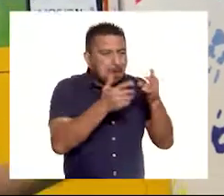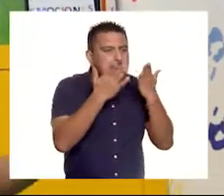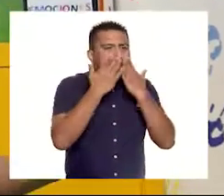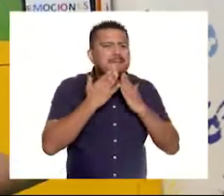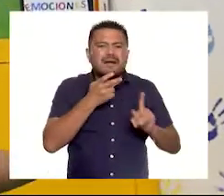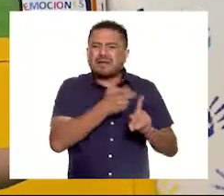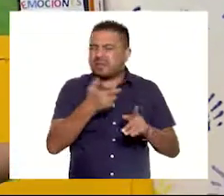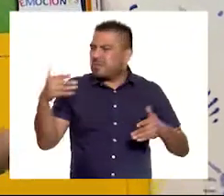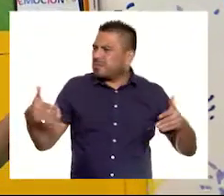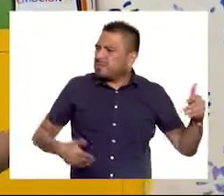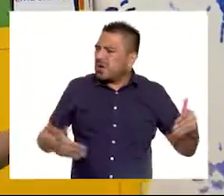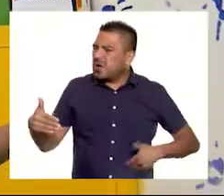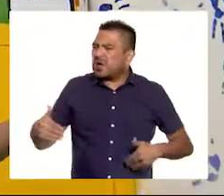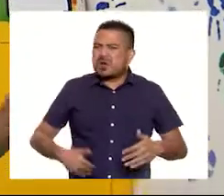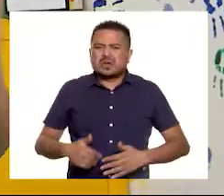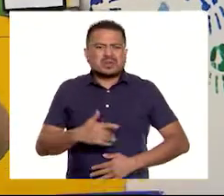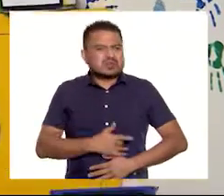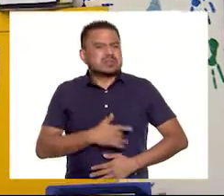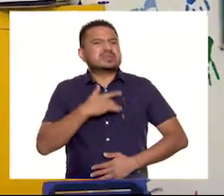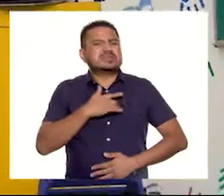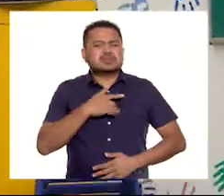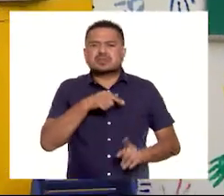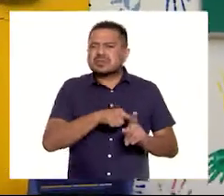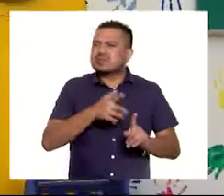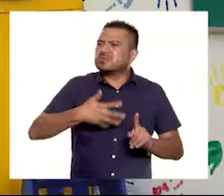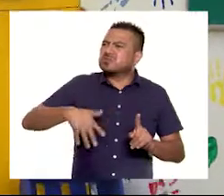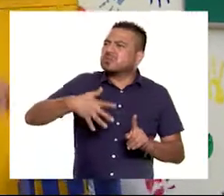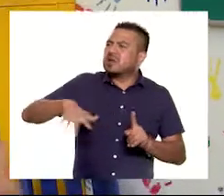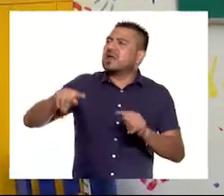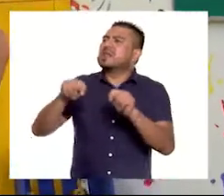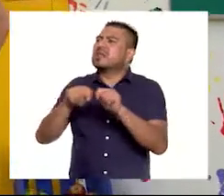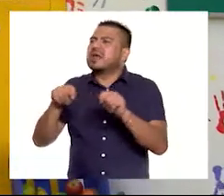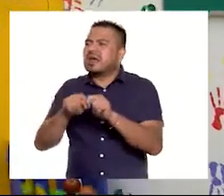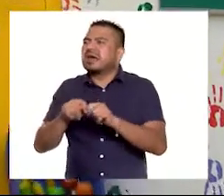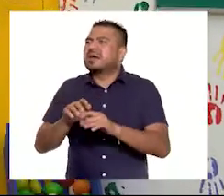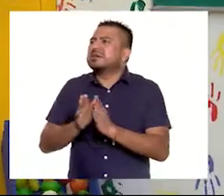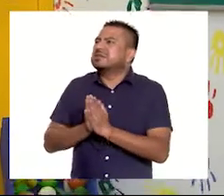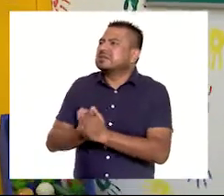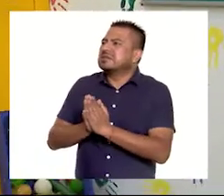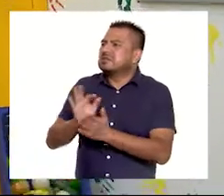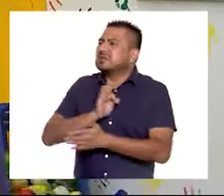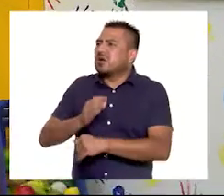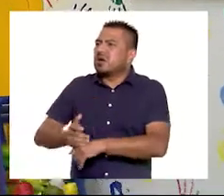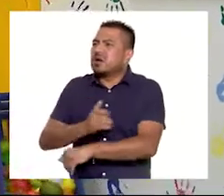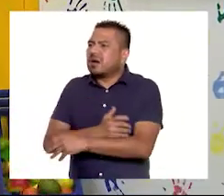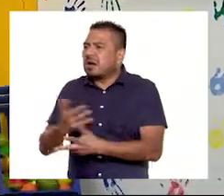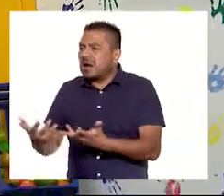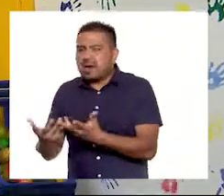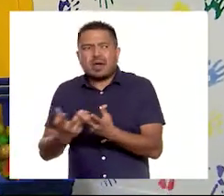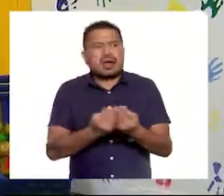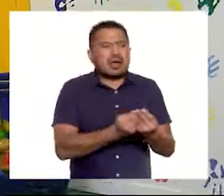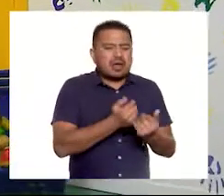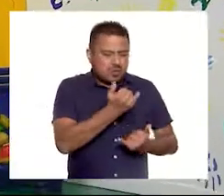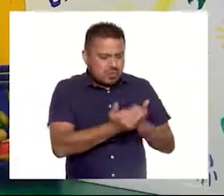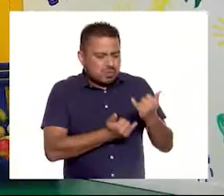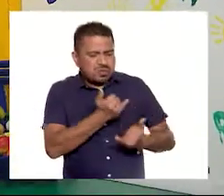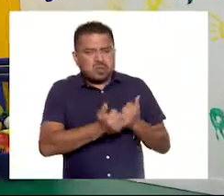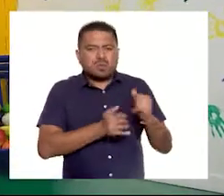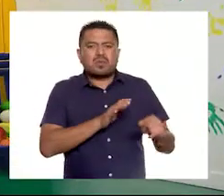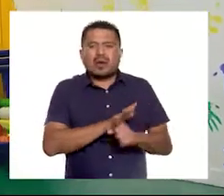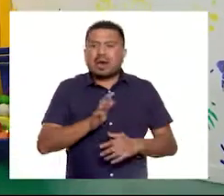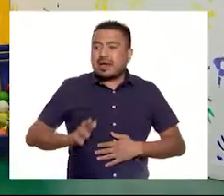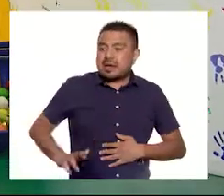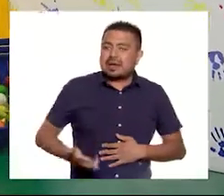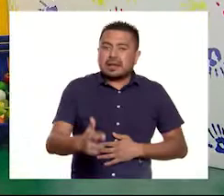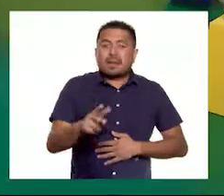él estaba molesto, Sebastián fue a buscar con su tía y le pidió que lo acompañara a jugar al